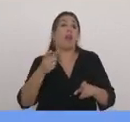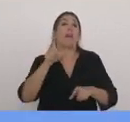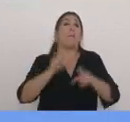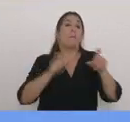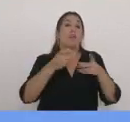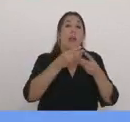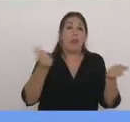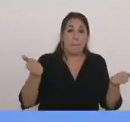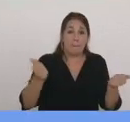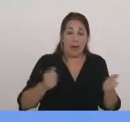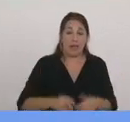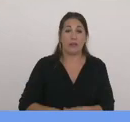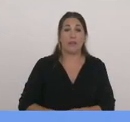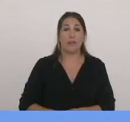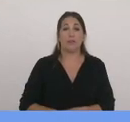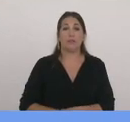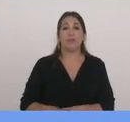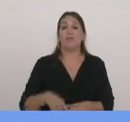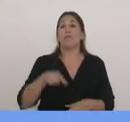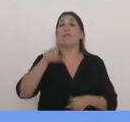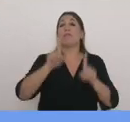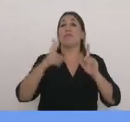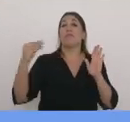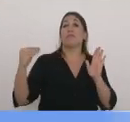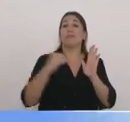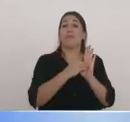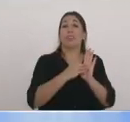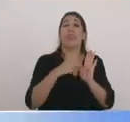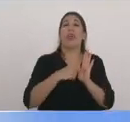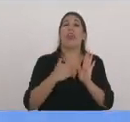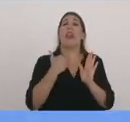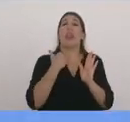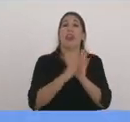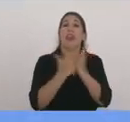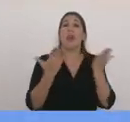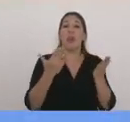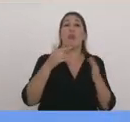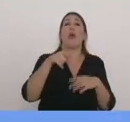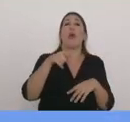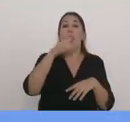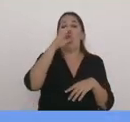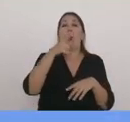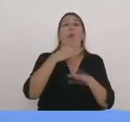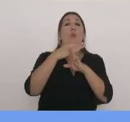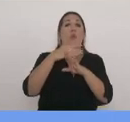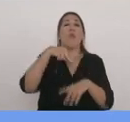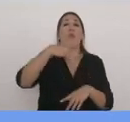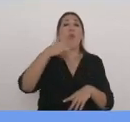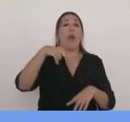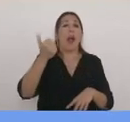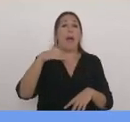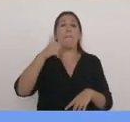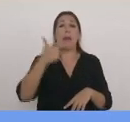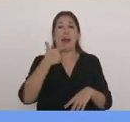a los que están en el libro de Nunca Más, acá les muestro el anexo de donde saqué los datos, y a los que